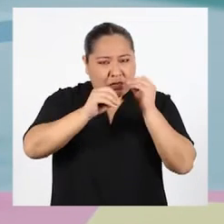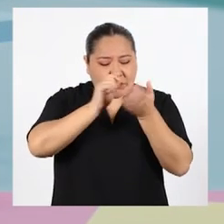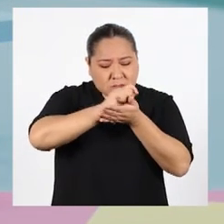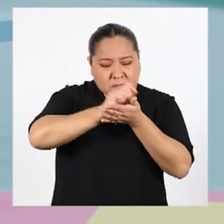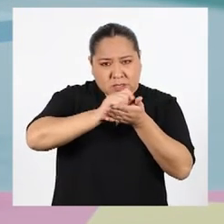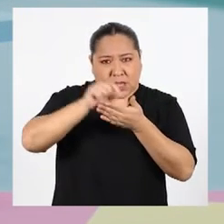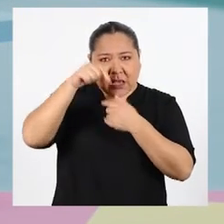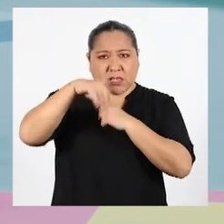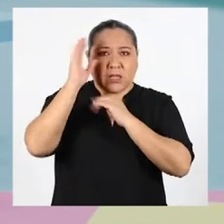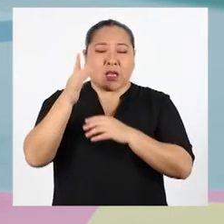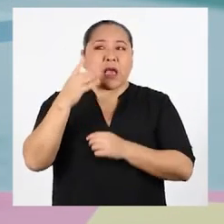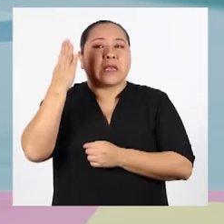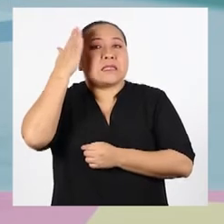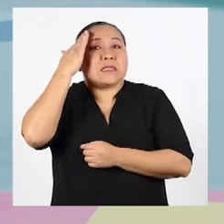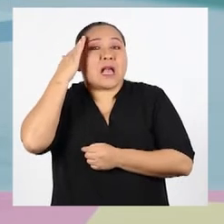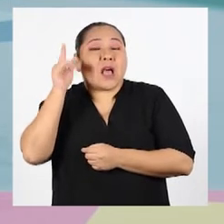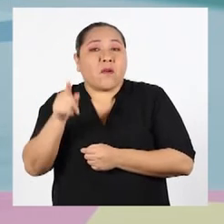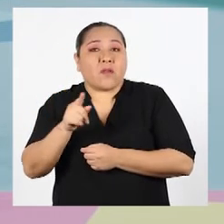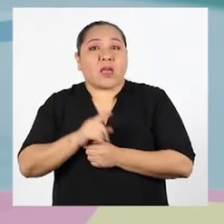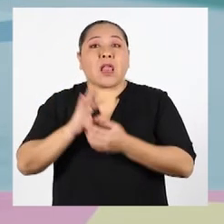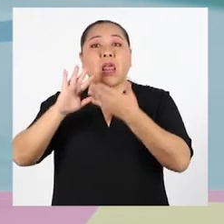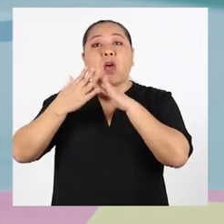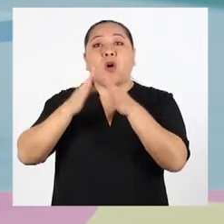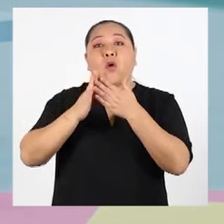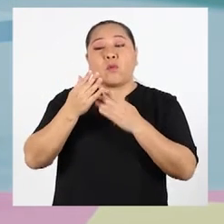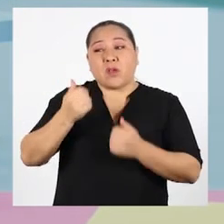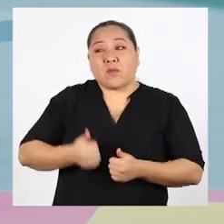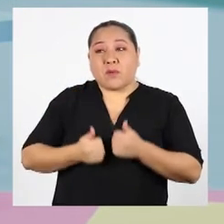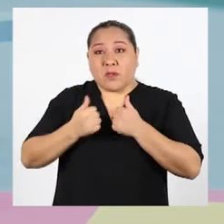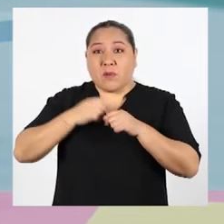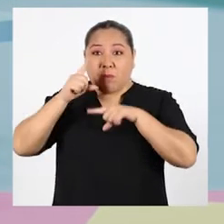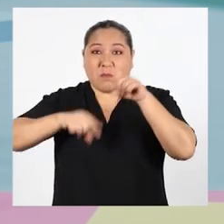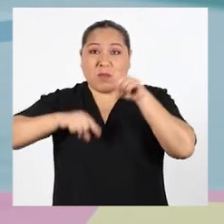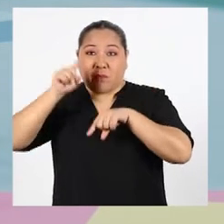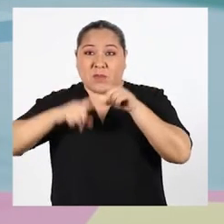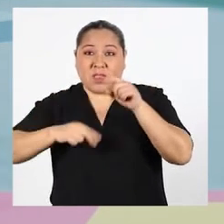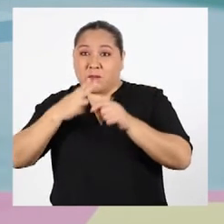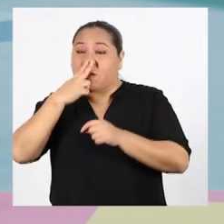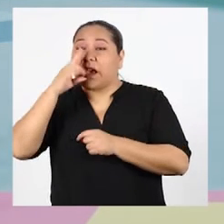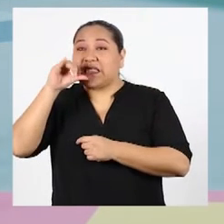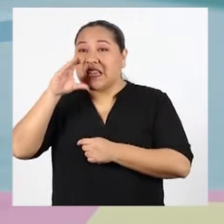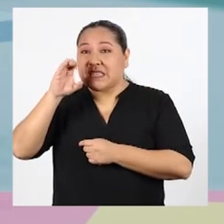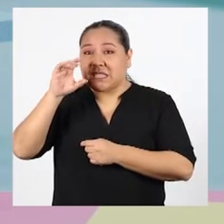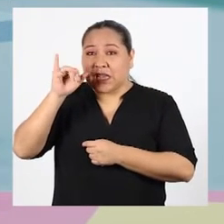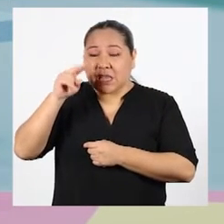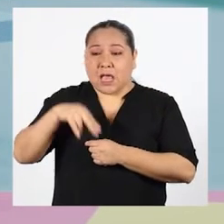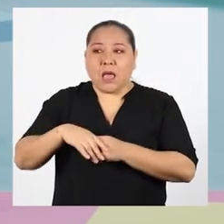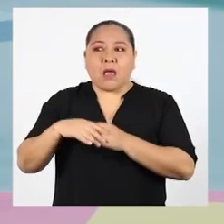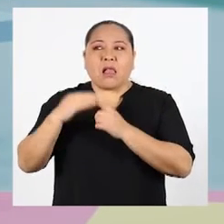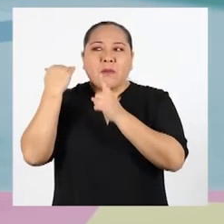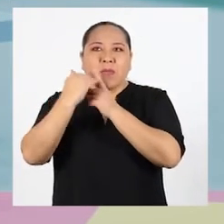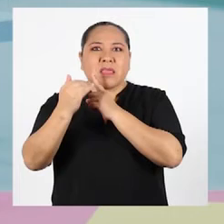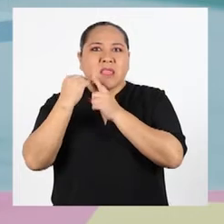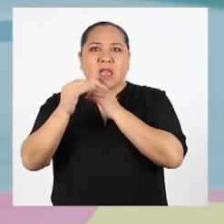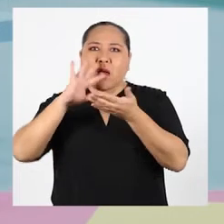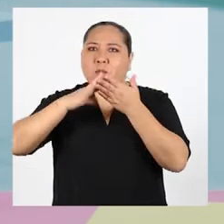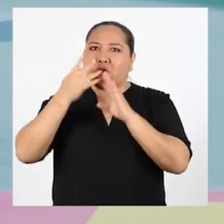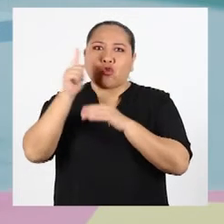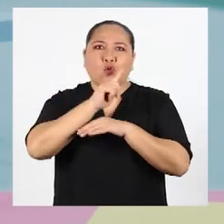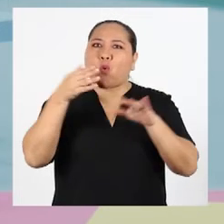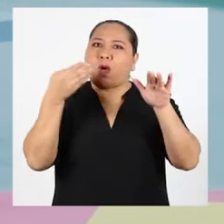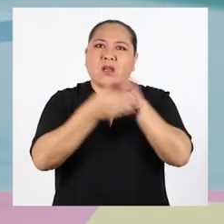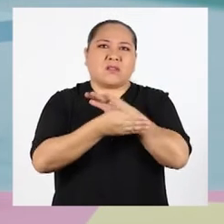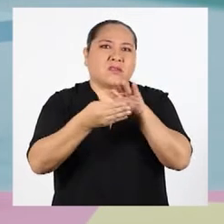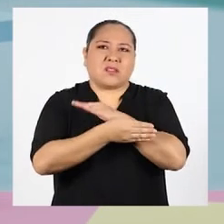este discurso es el enterarme de que en la comunidad donde vive mi prima Cecina, más de la mitad de la población no